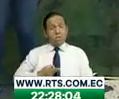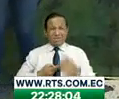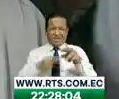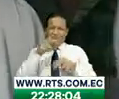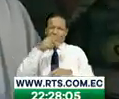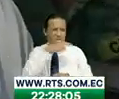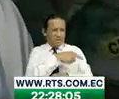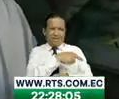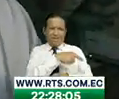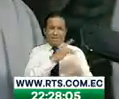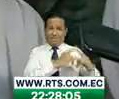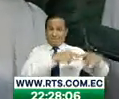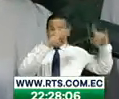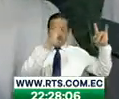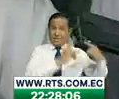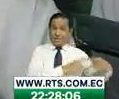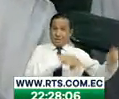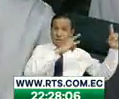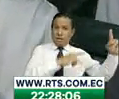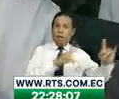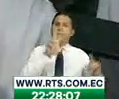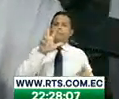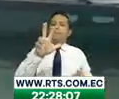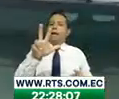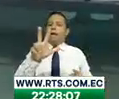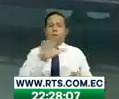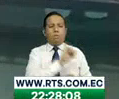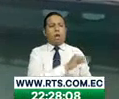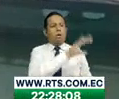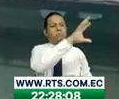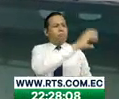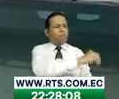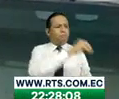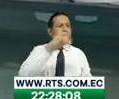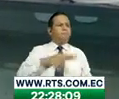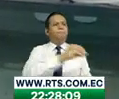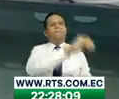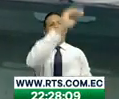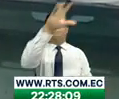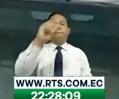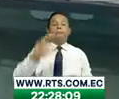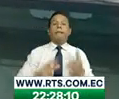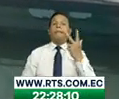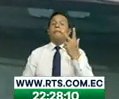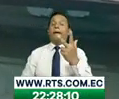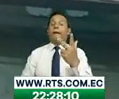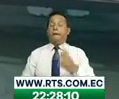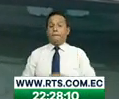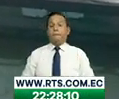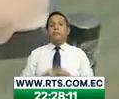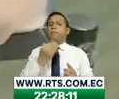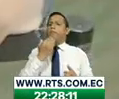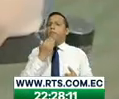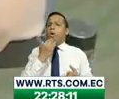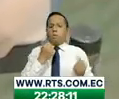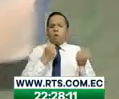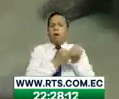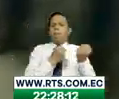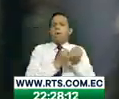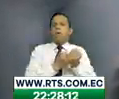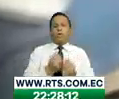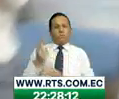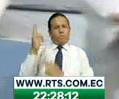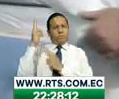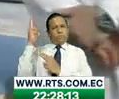viendo en las tres entradas de Guayaquil. Este elemento es proporcionado por el Ejército Ecuatoriano. El Ministerio de